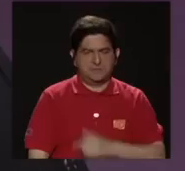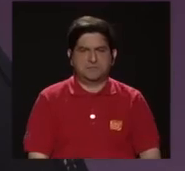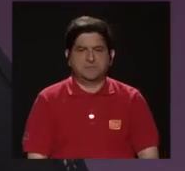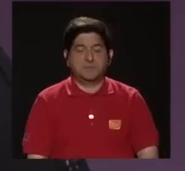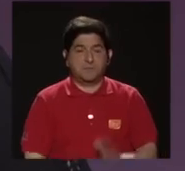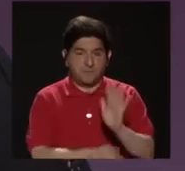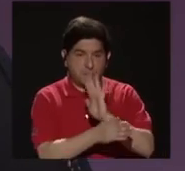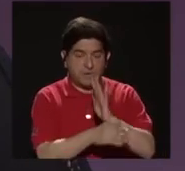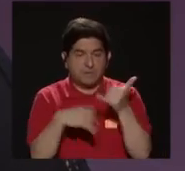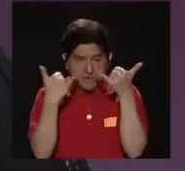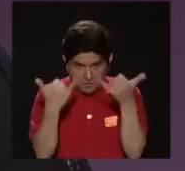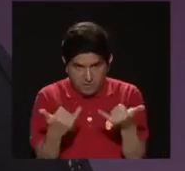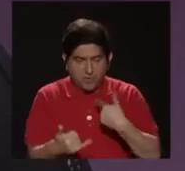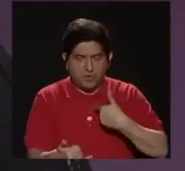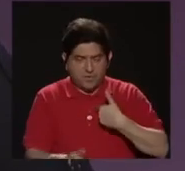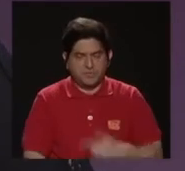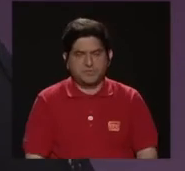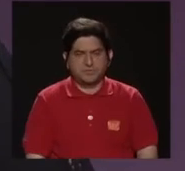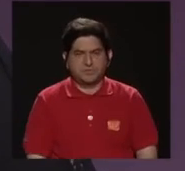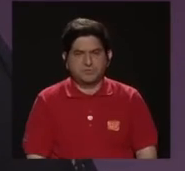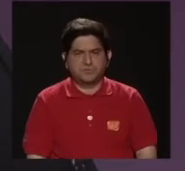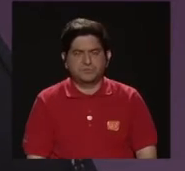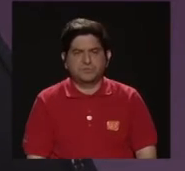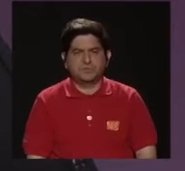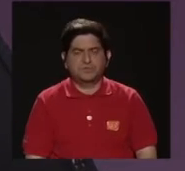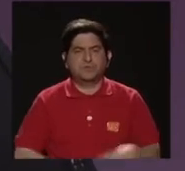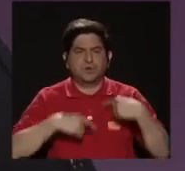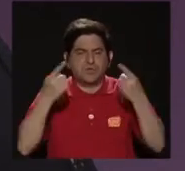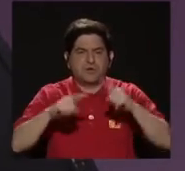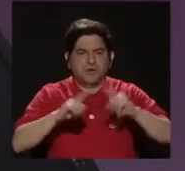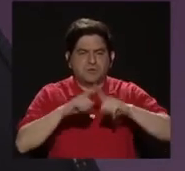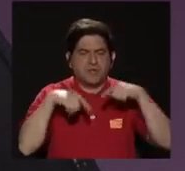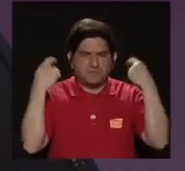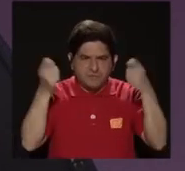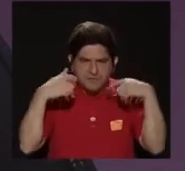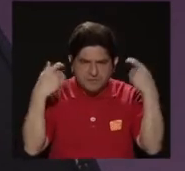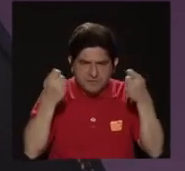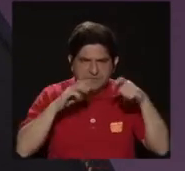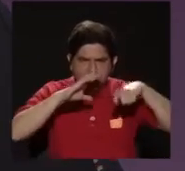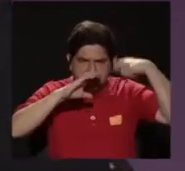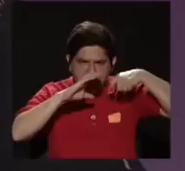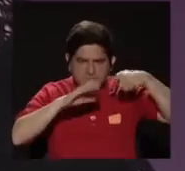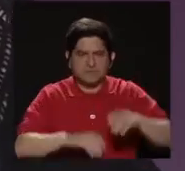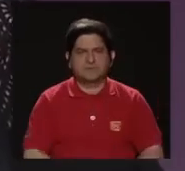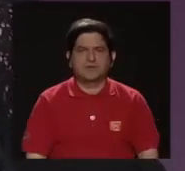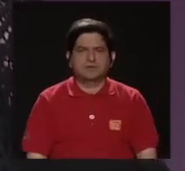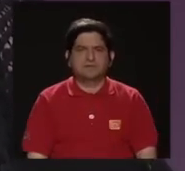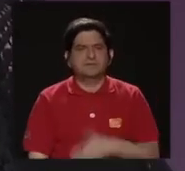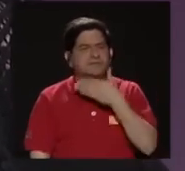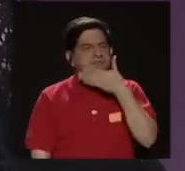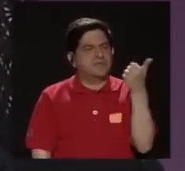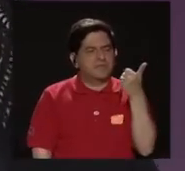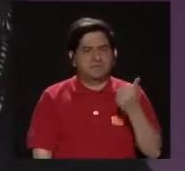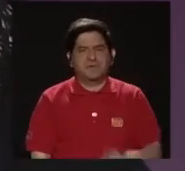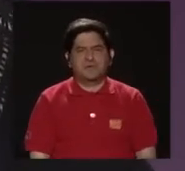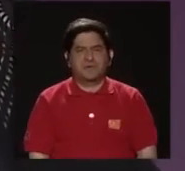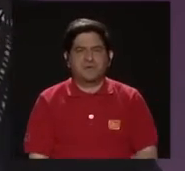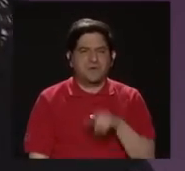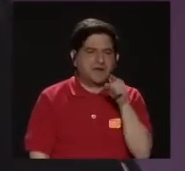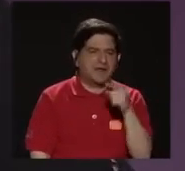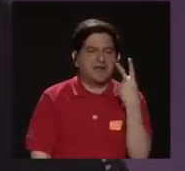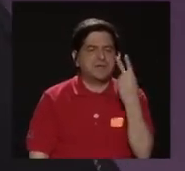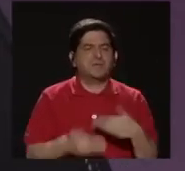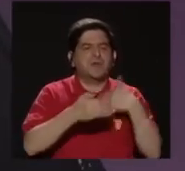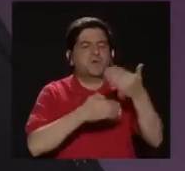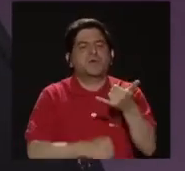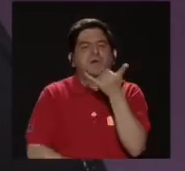la película en este momento la estoy sacando a circuito de festivales y entonces es mejor que salga y vamos a ver qué